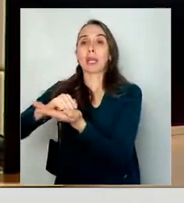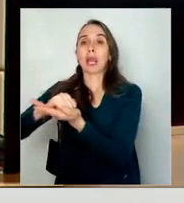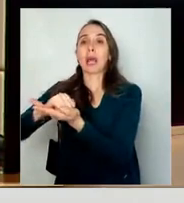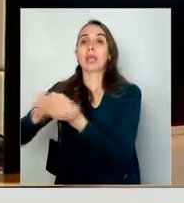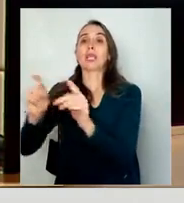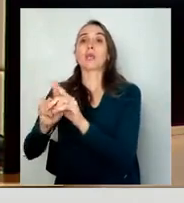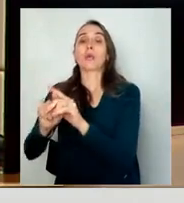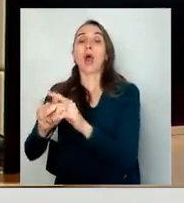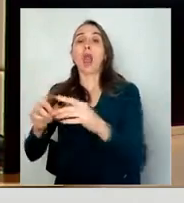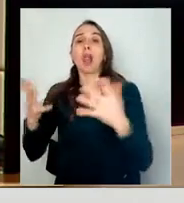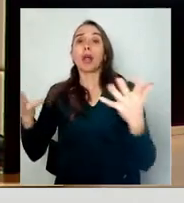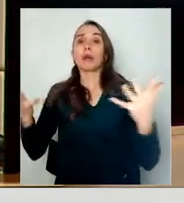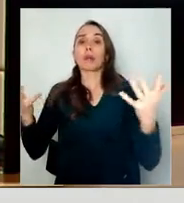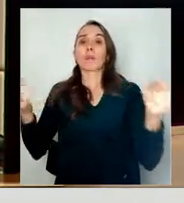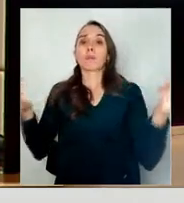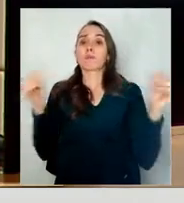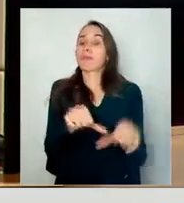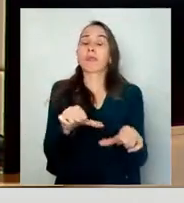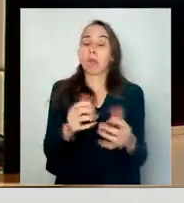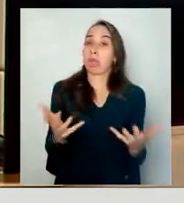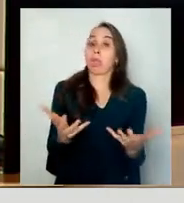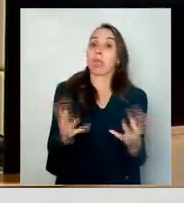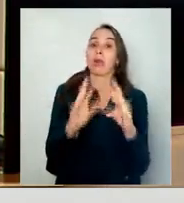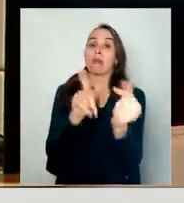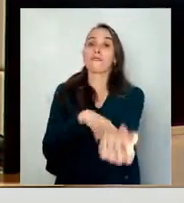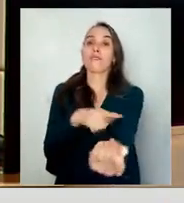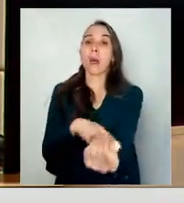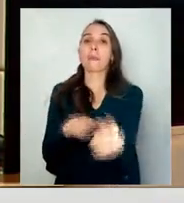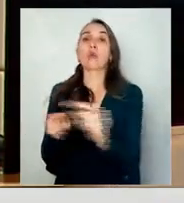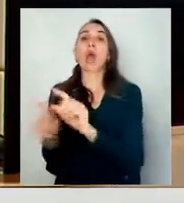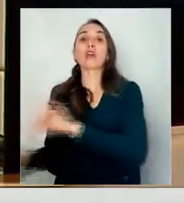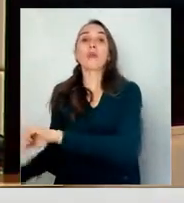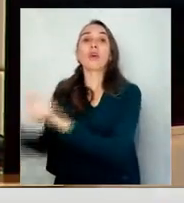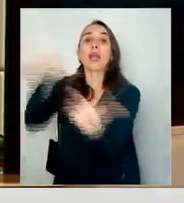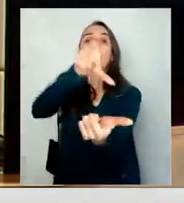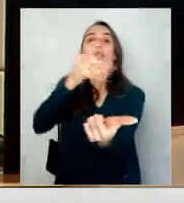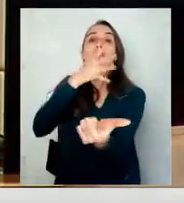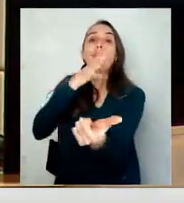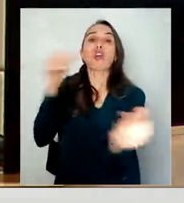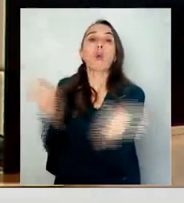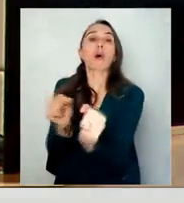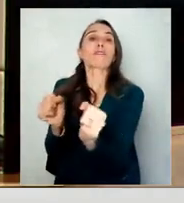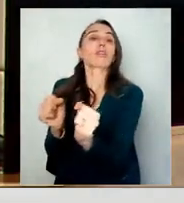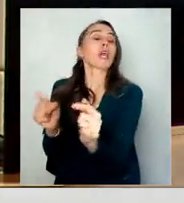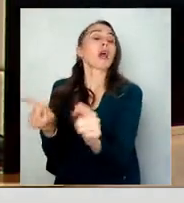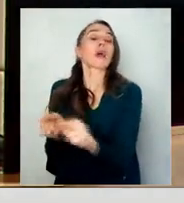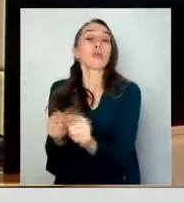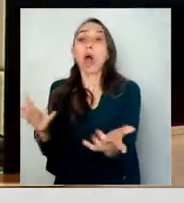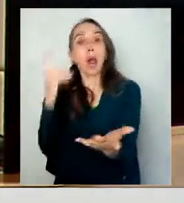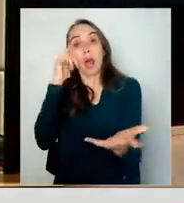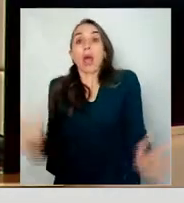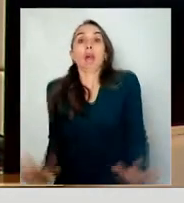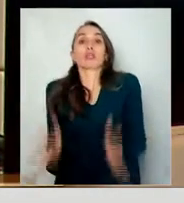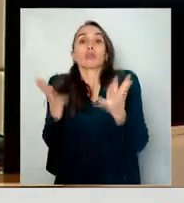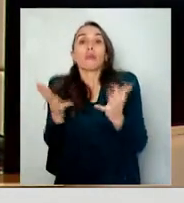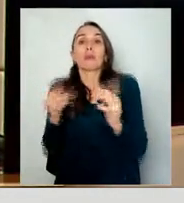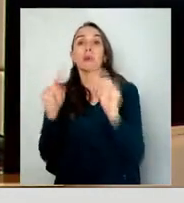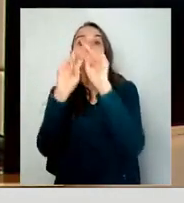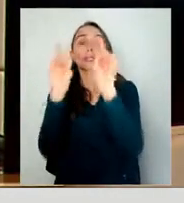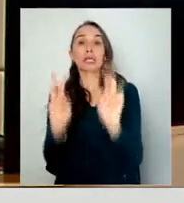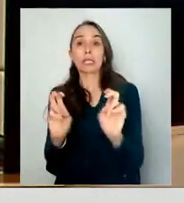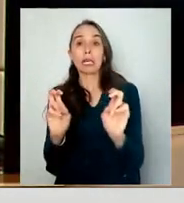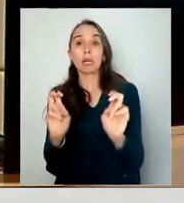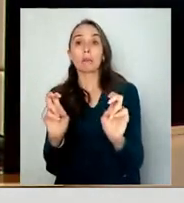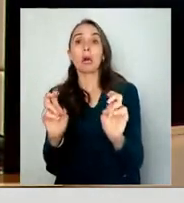fría para las familias que las ponen una posición indeseable revelando que claramente esta temática no puede tener solo una dimensión